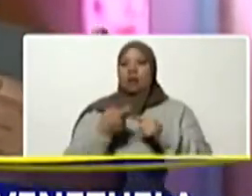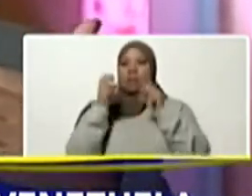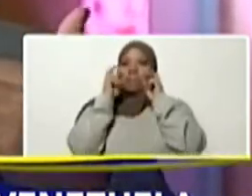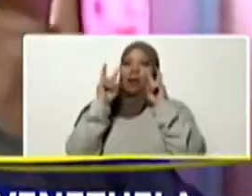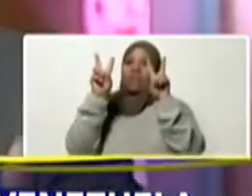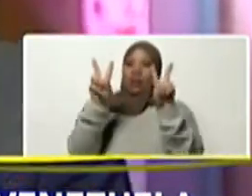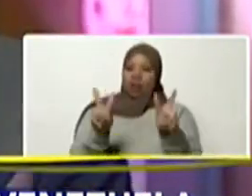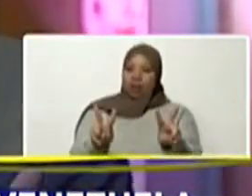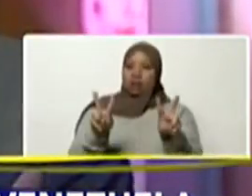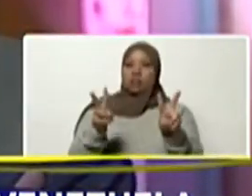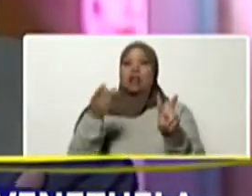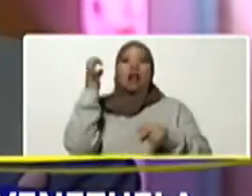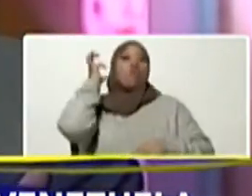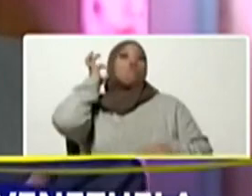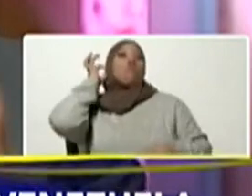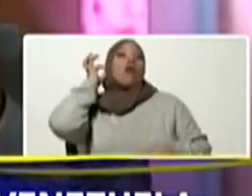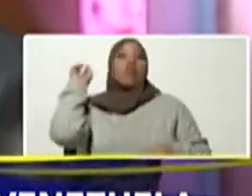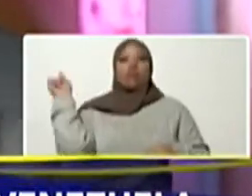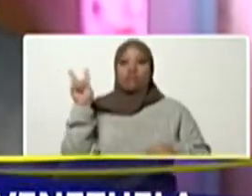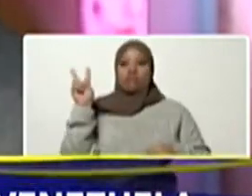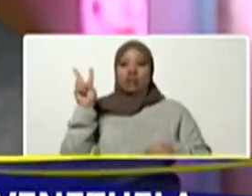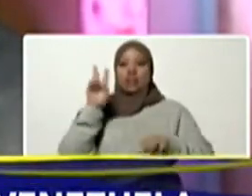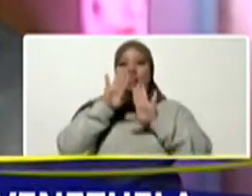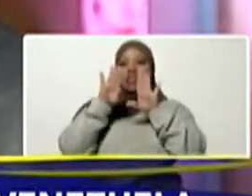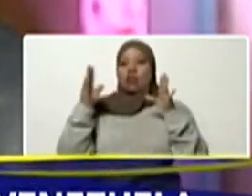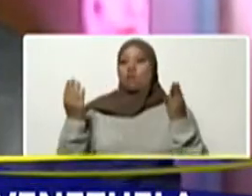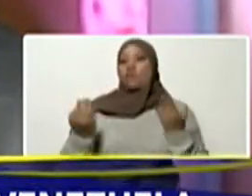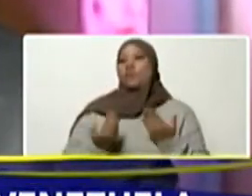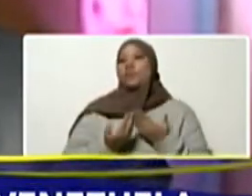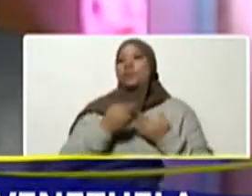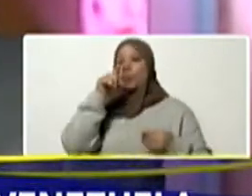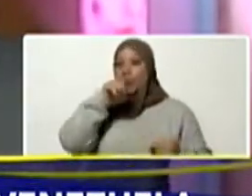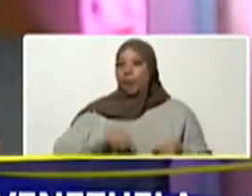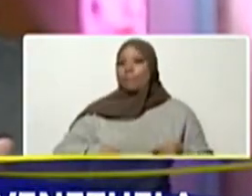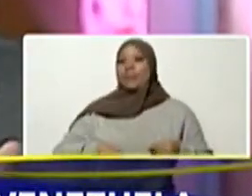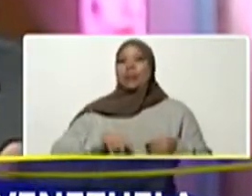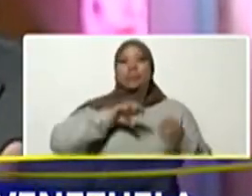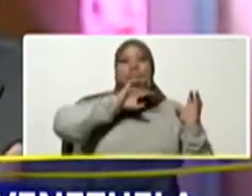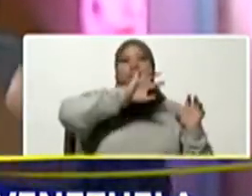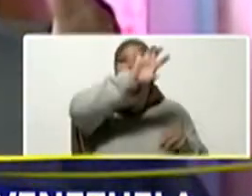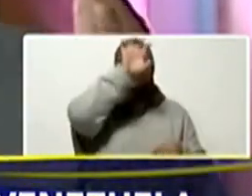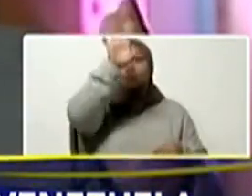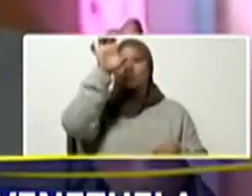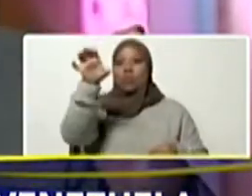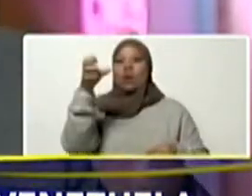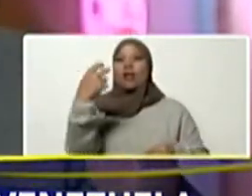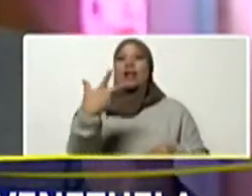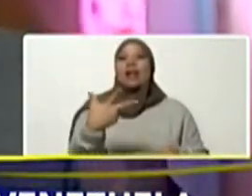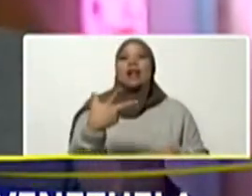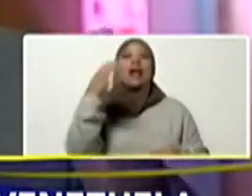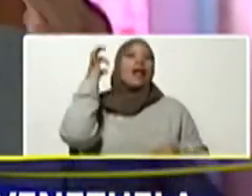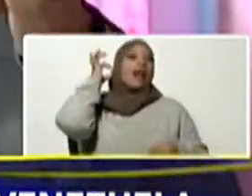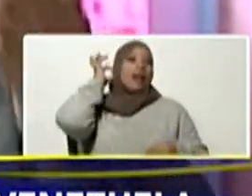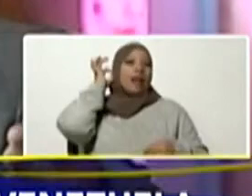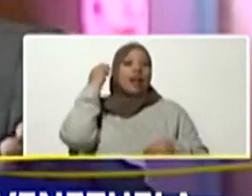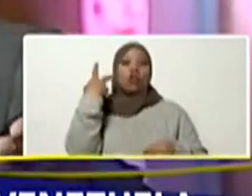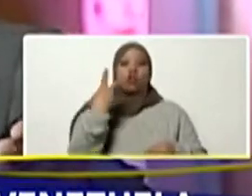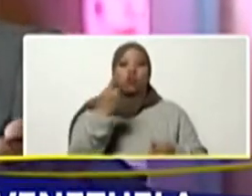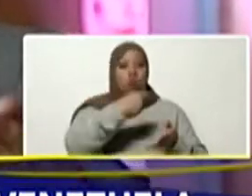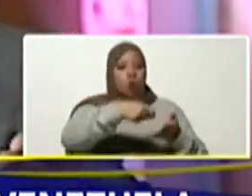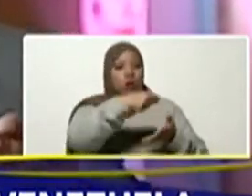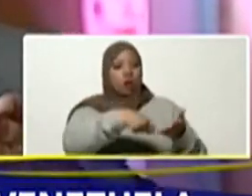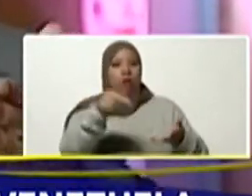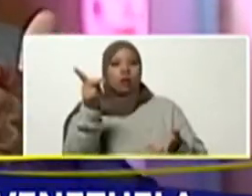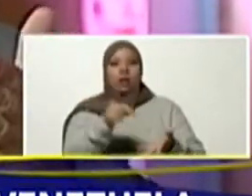visibilizar a la mujer venezolana. Y por eso tenemos un trío, dos escritoras,